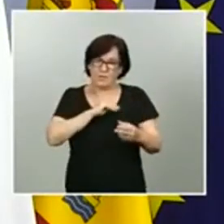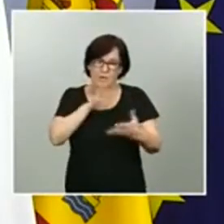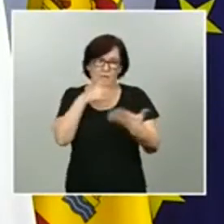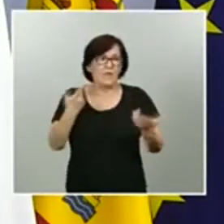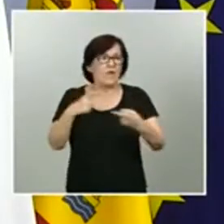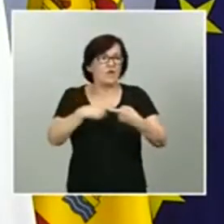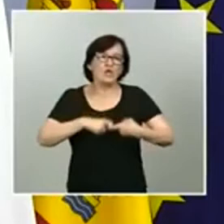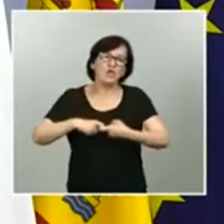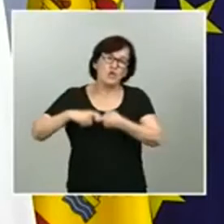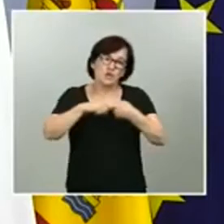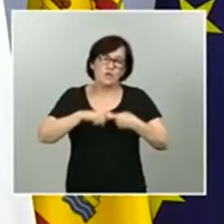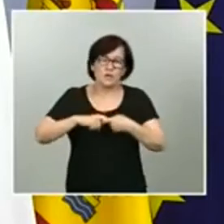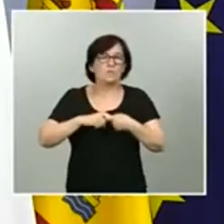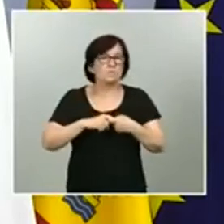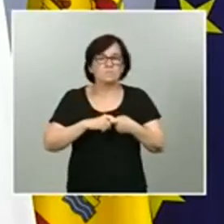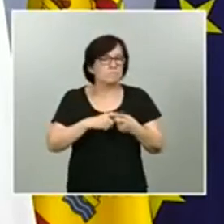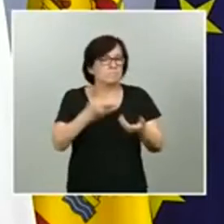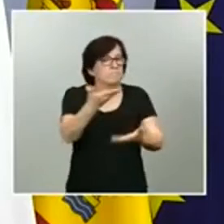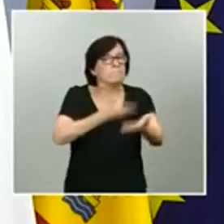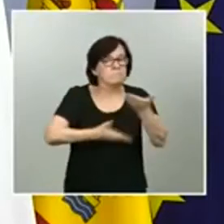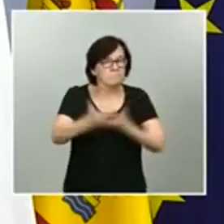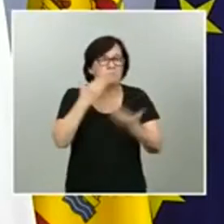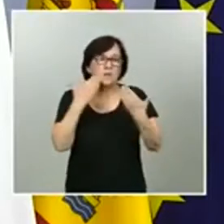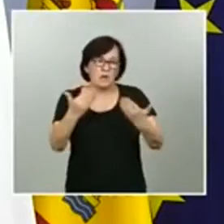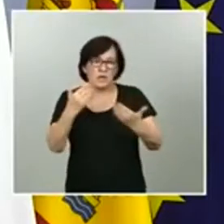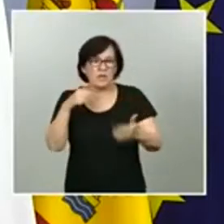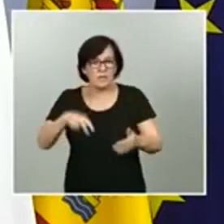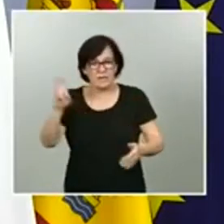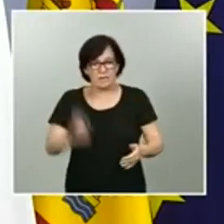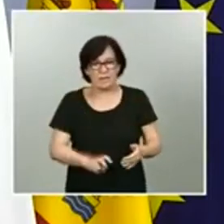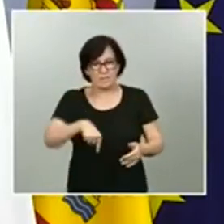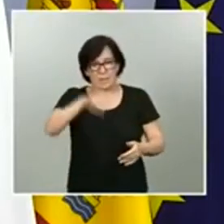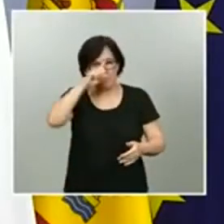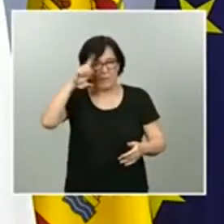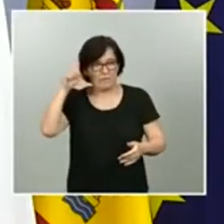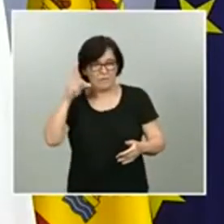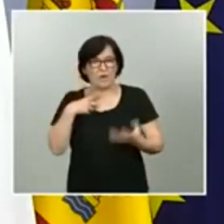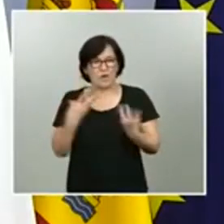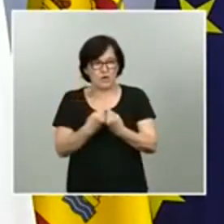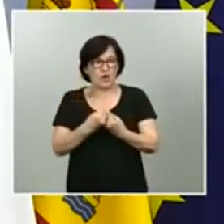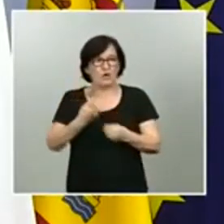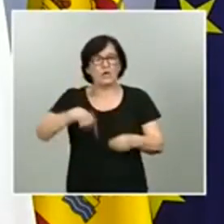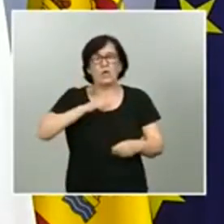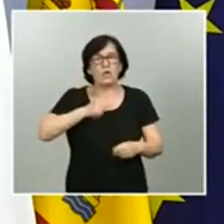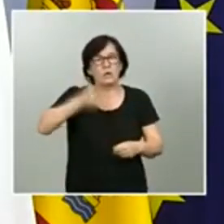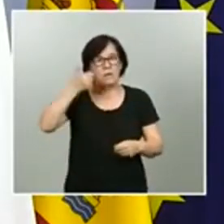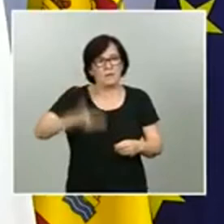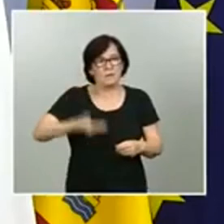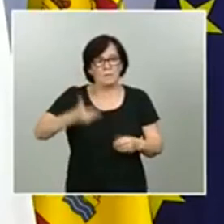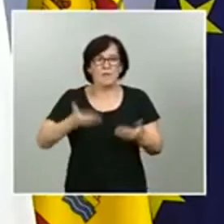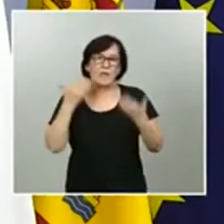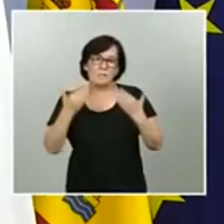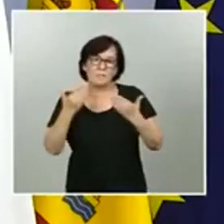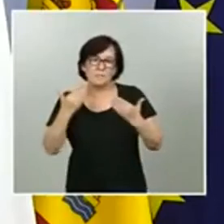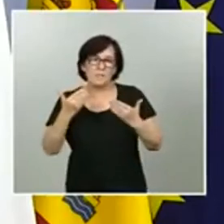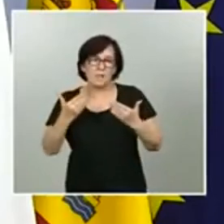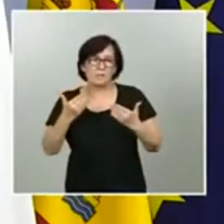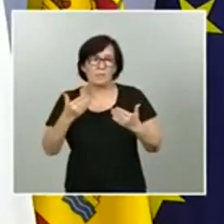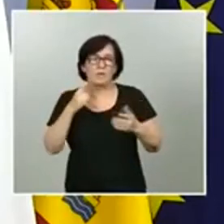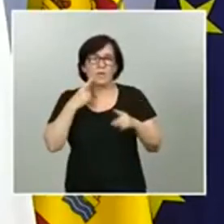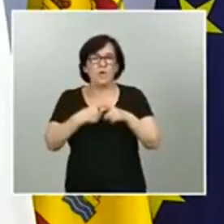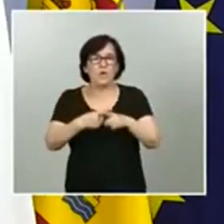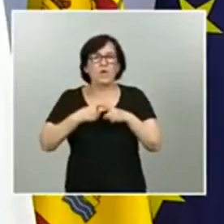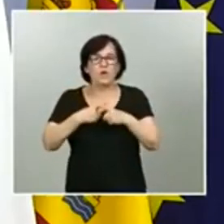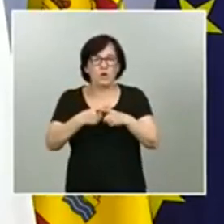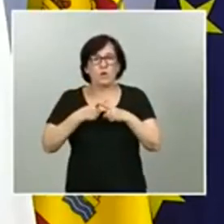es recíproca. Agradecerle su presencia hoy aquí en Madrid con nosotros y, lo más importante, agradecerle que compartamos una visión de